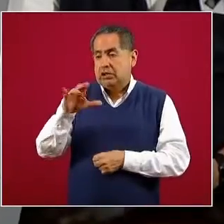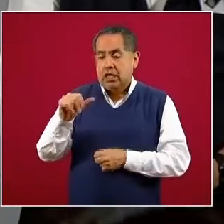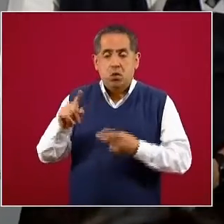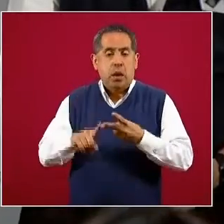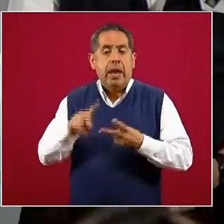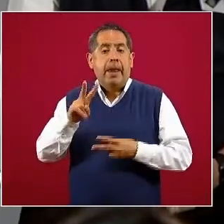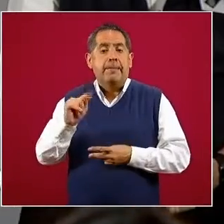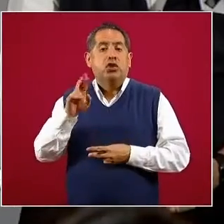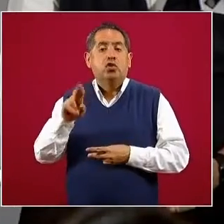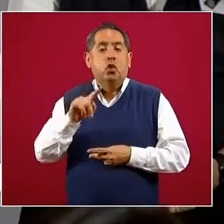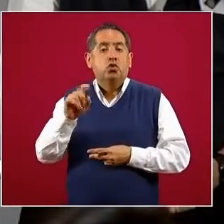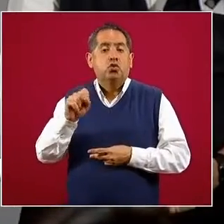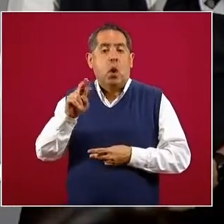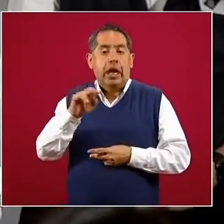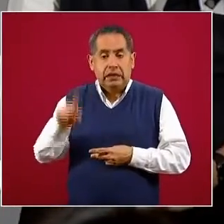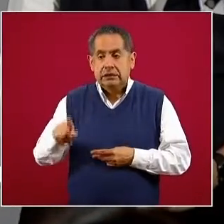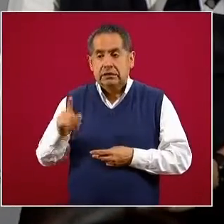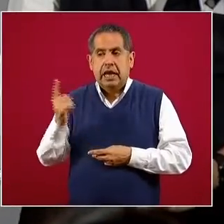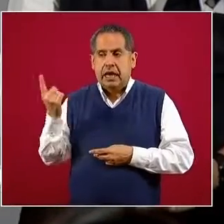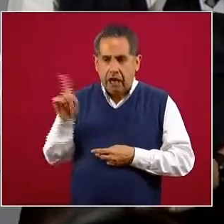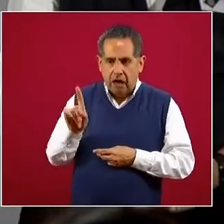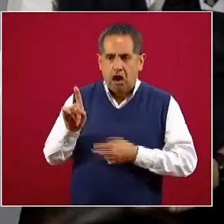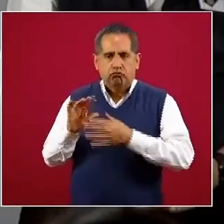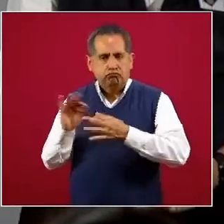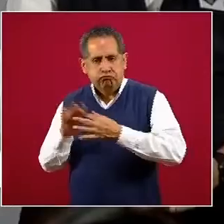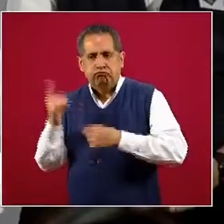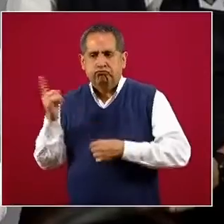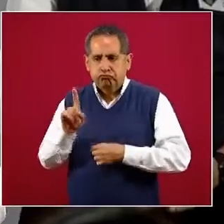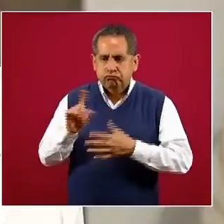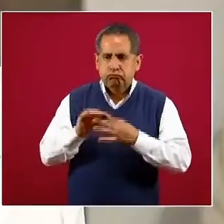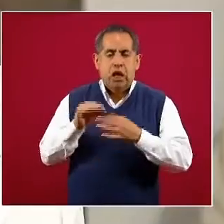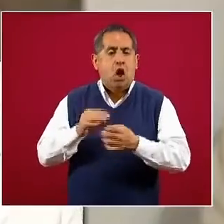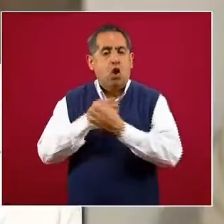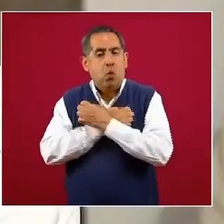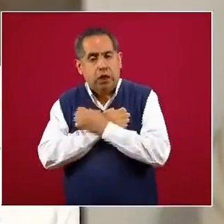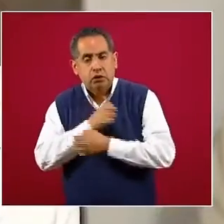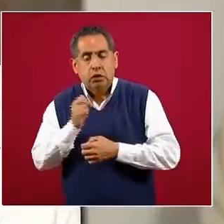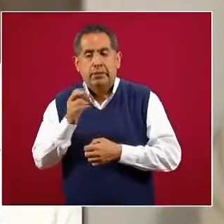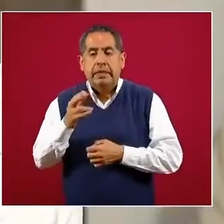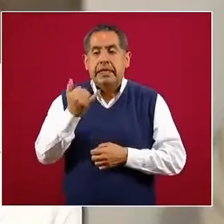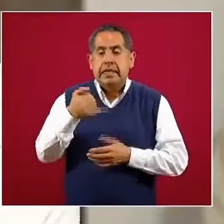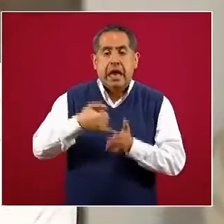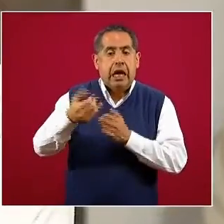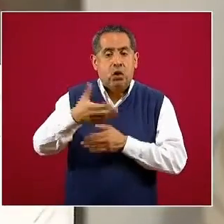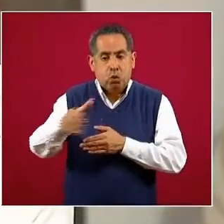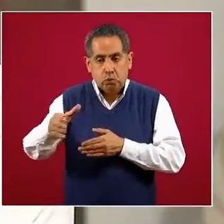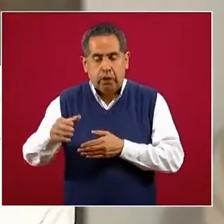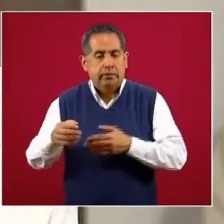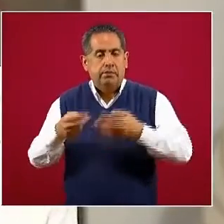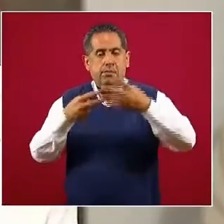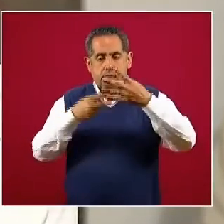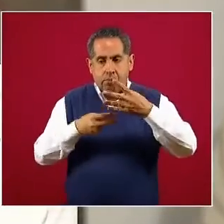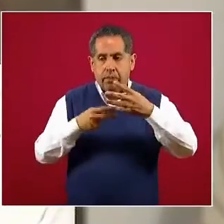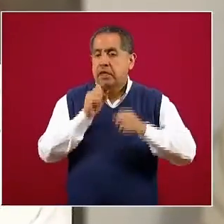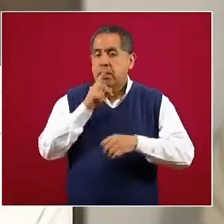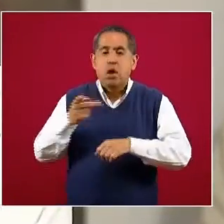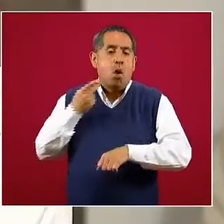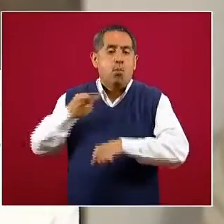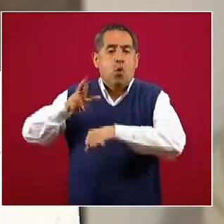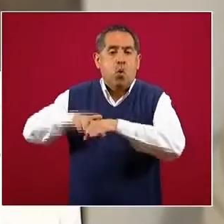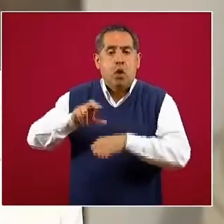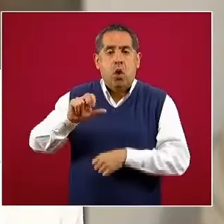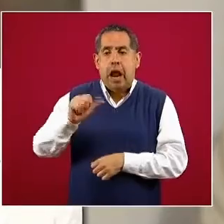Convenciones del bello estado de Puebla y vamos a iniciar la conferencia de prensa diaria. Me voy a quitar mi